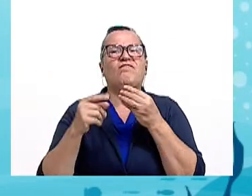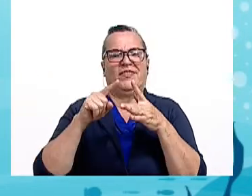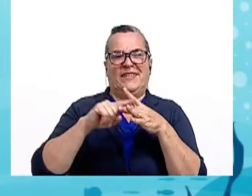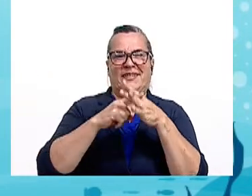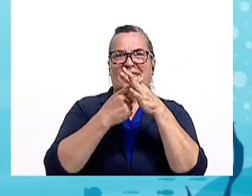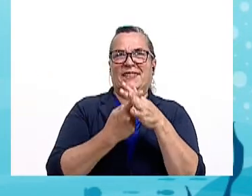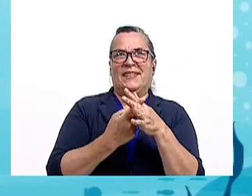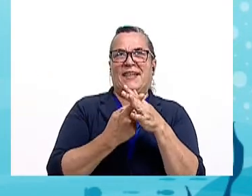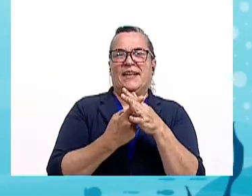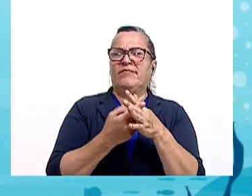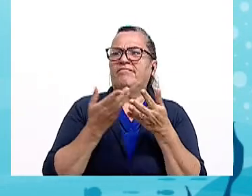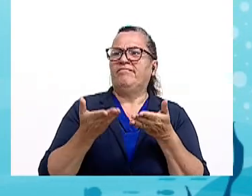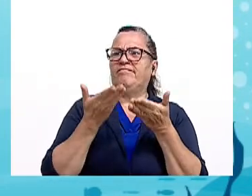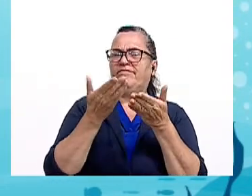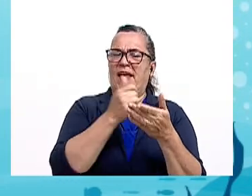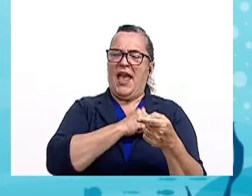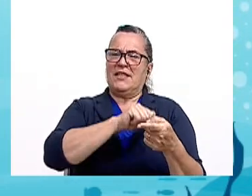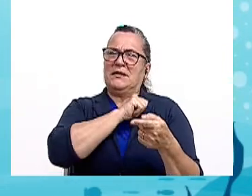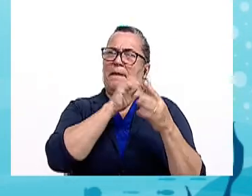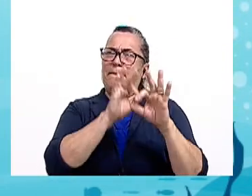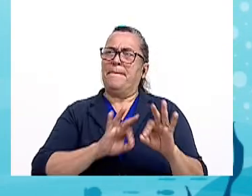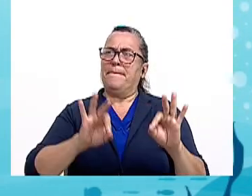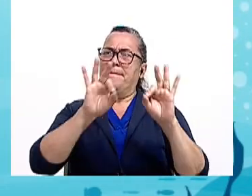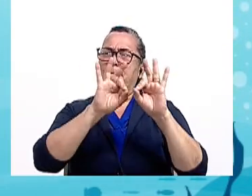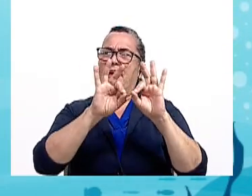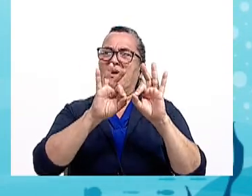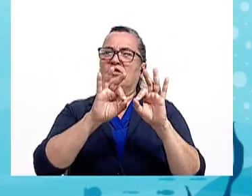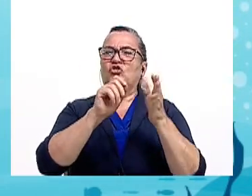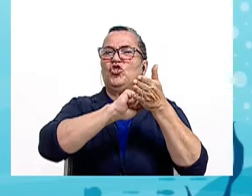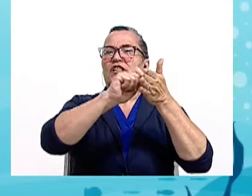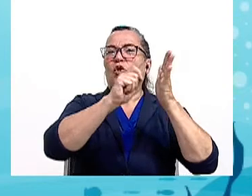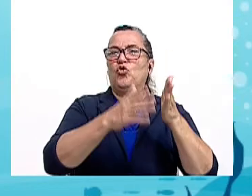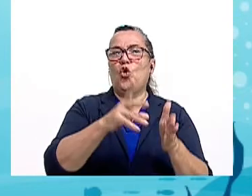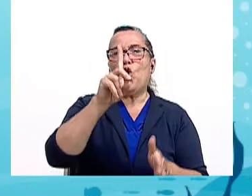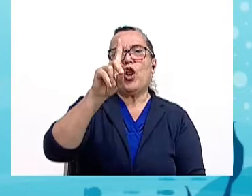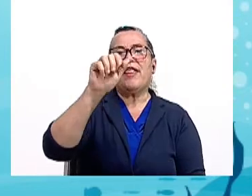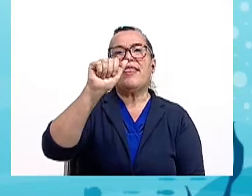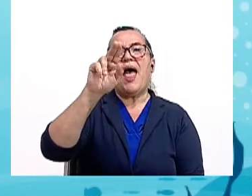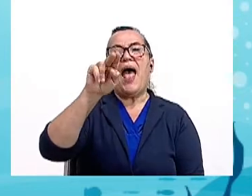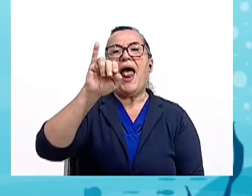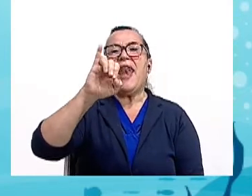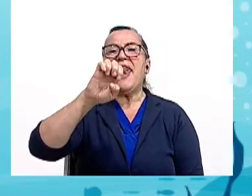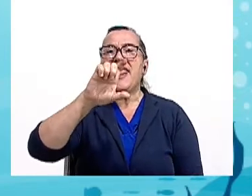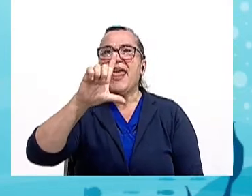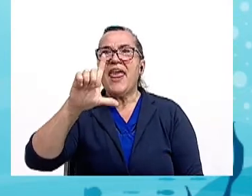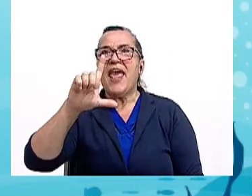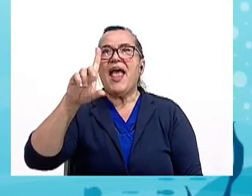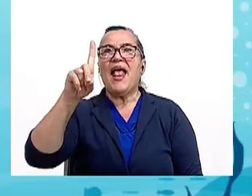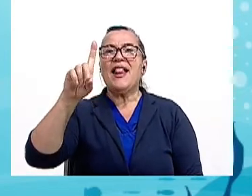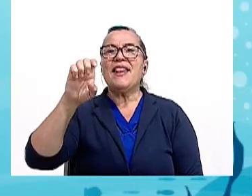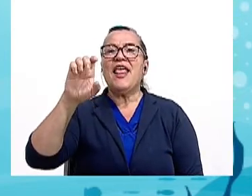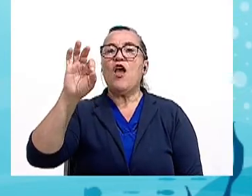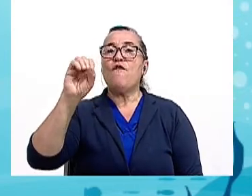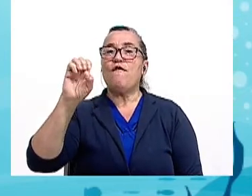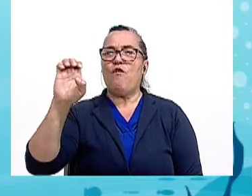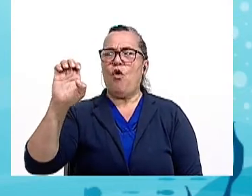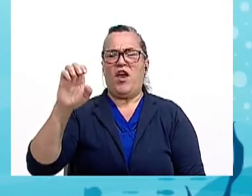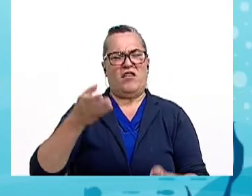iniciar dando aspectos relevantes sobre el autor, Daniel Defoe. Él nació en